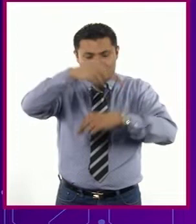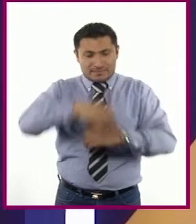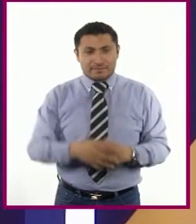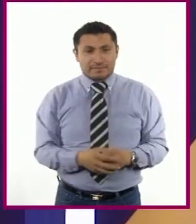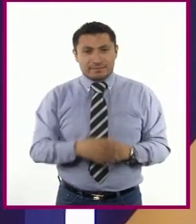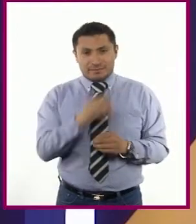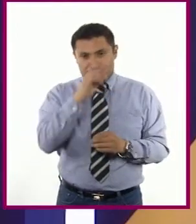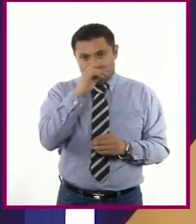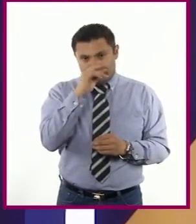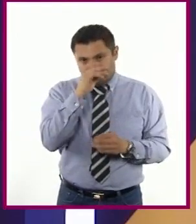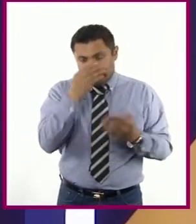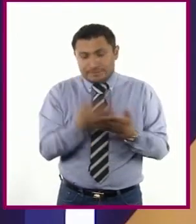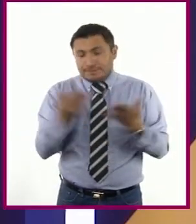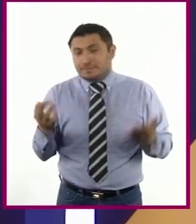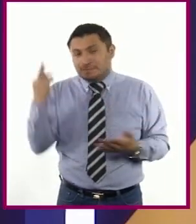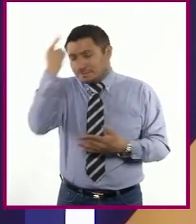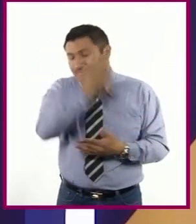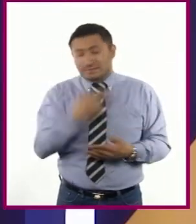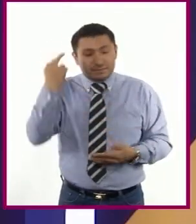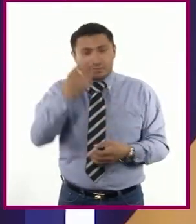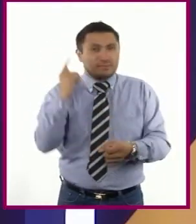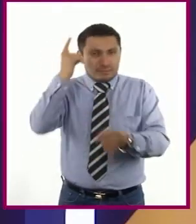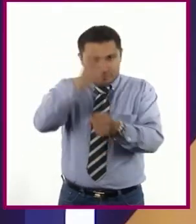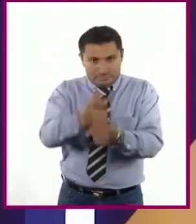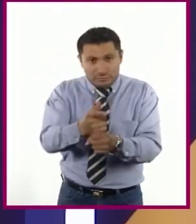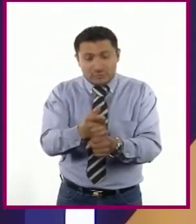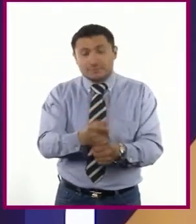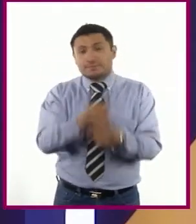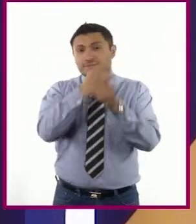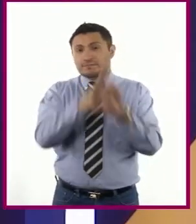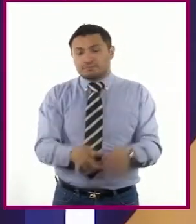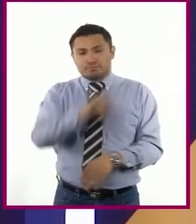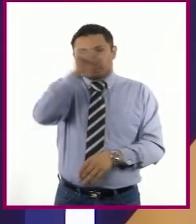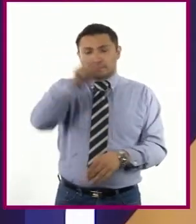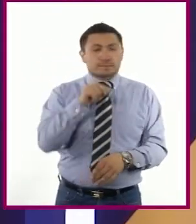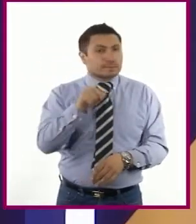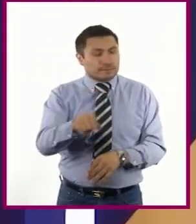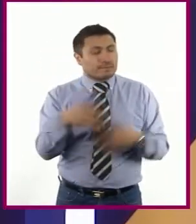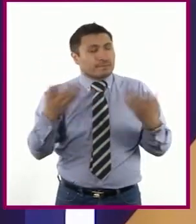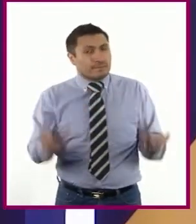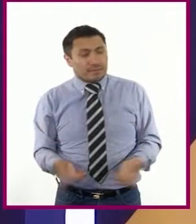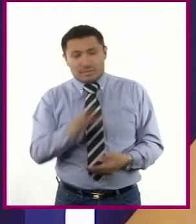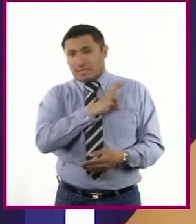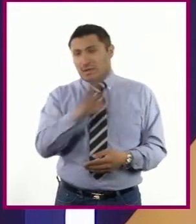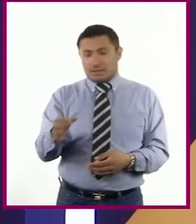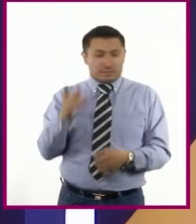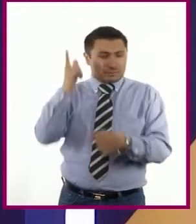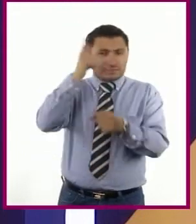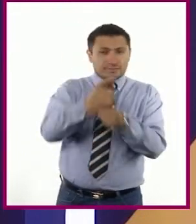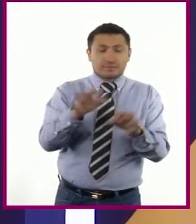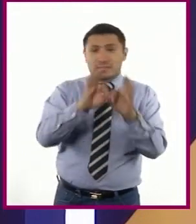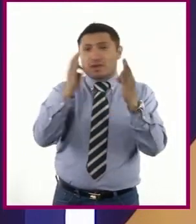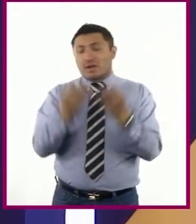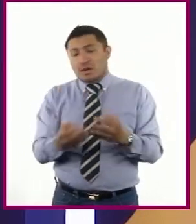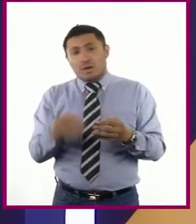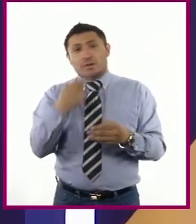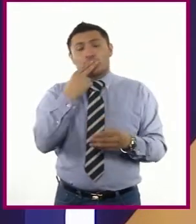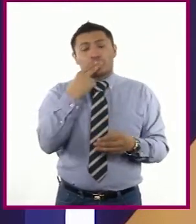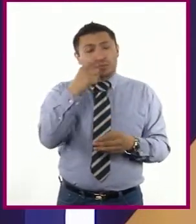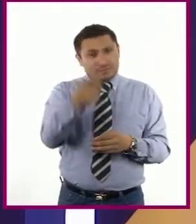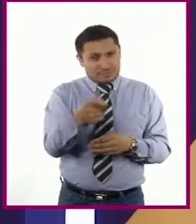Ahora que revisamos e identificamos los datos e incógnitas del problema, podemos establecer las fórmulas que nos